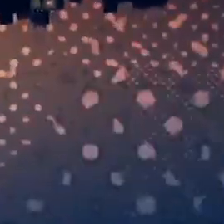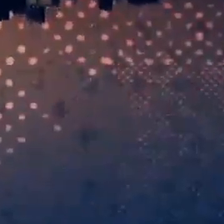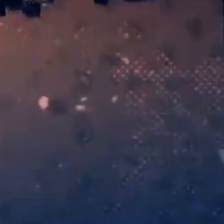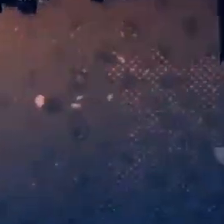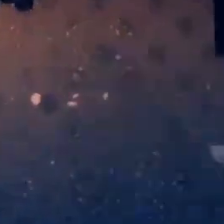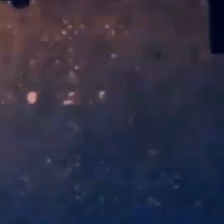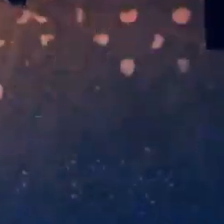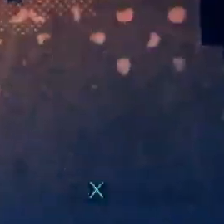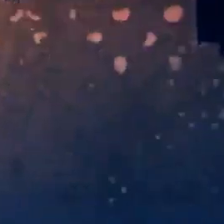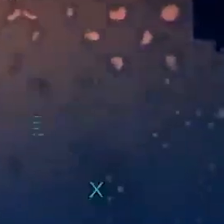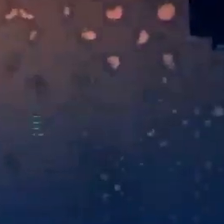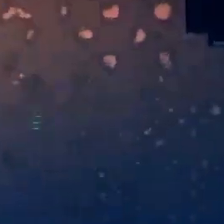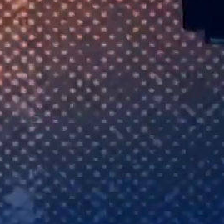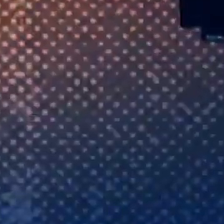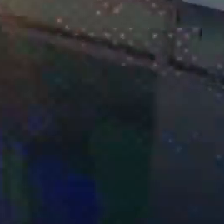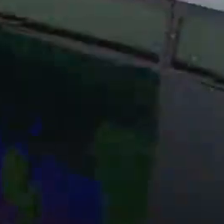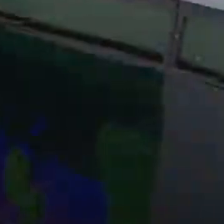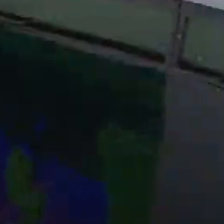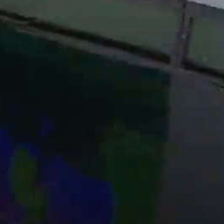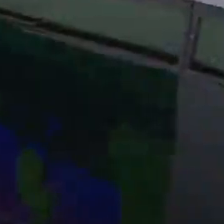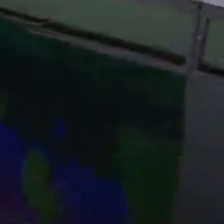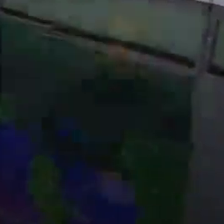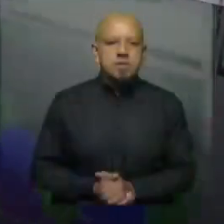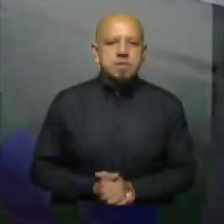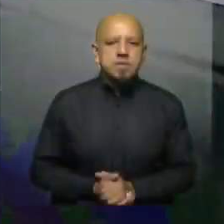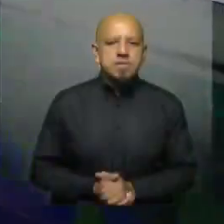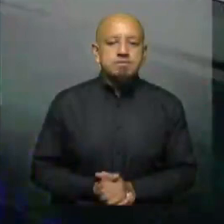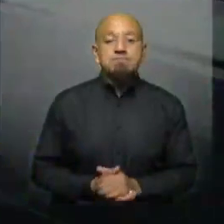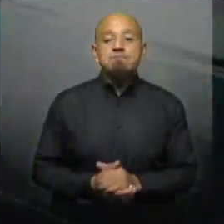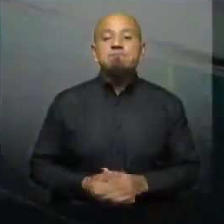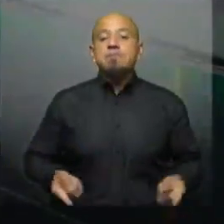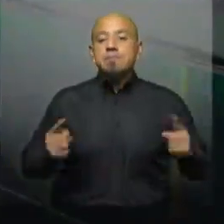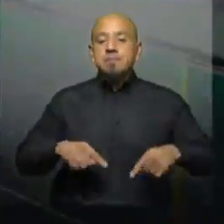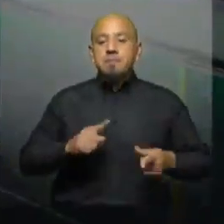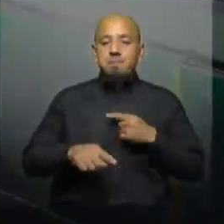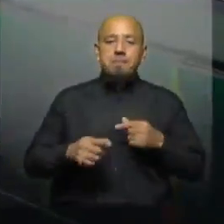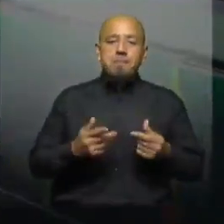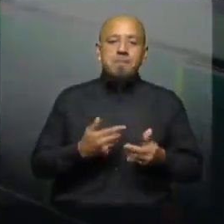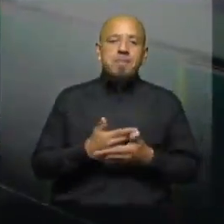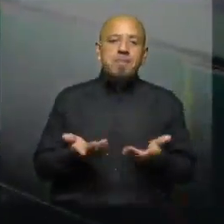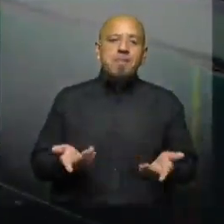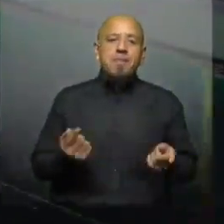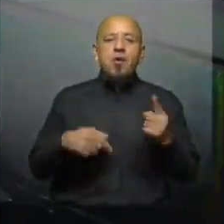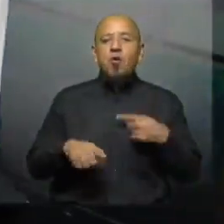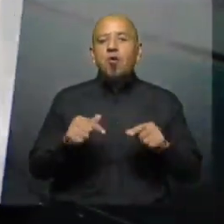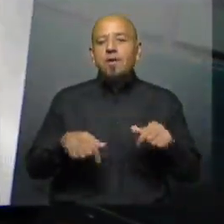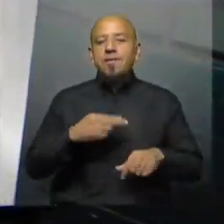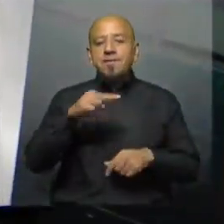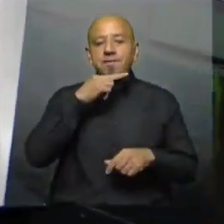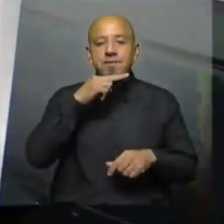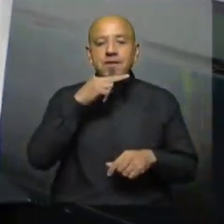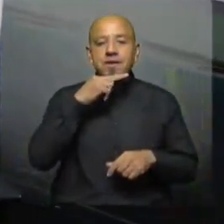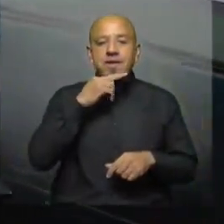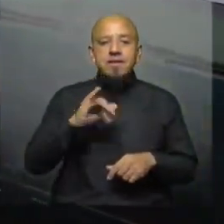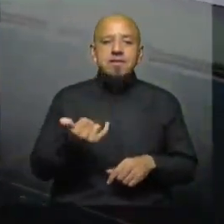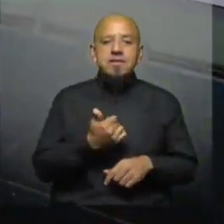entiende. Todo lo mejor que tenemos. ¡Sí, sí! Ha llegado el día tan esperado, que es el